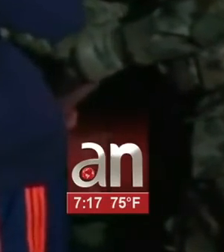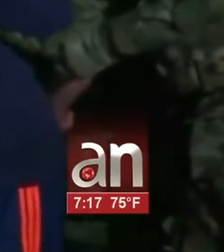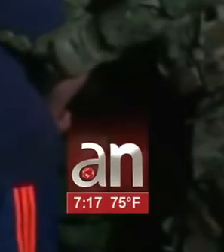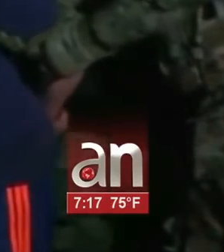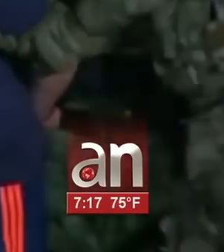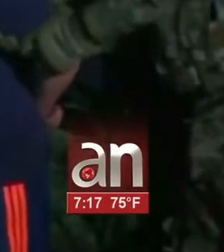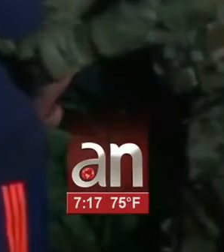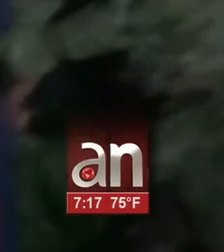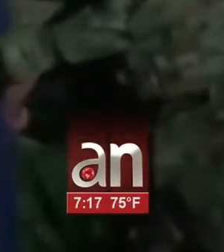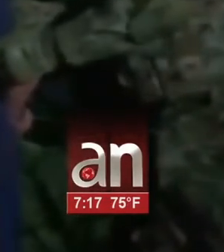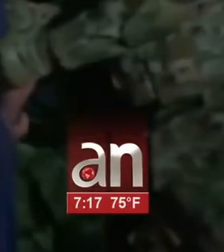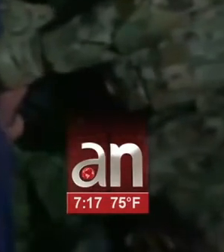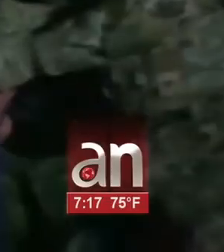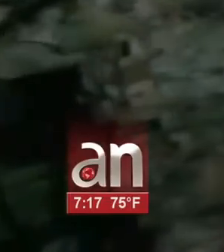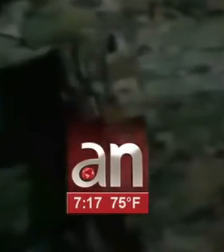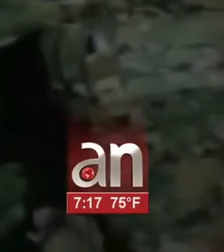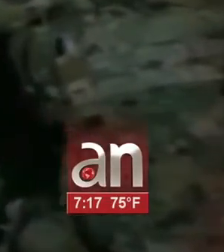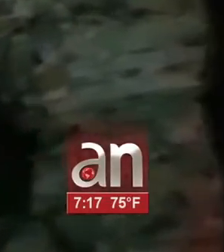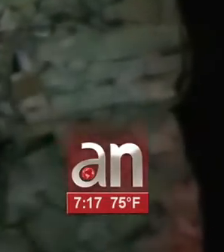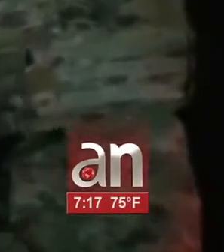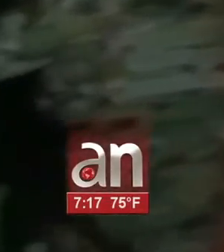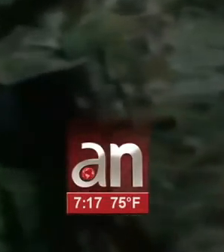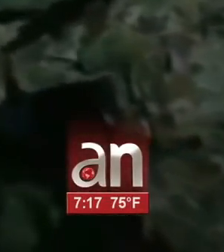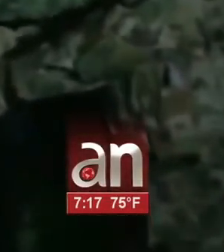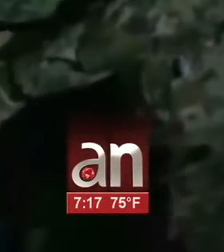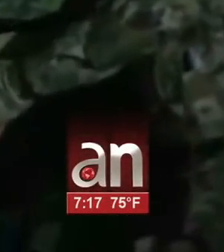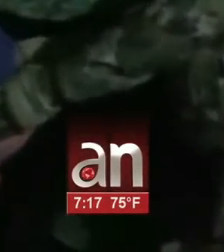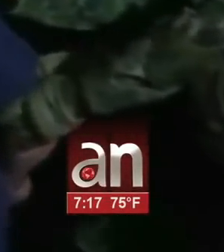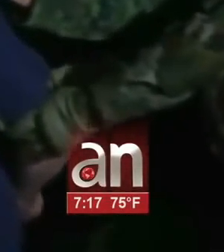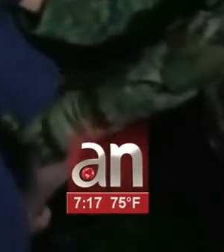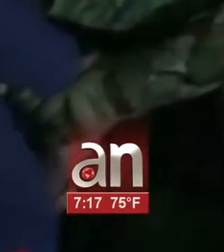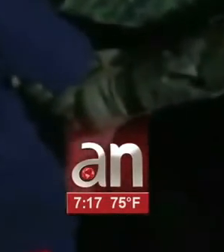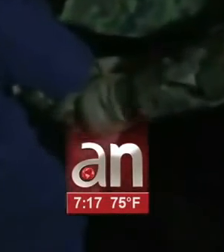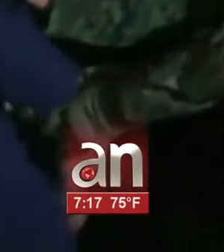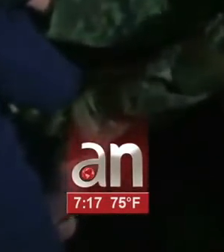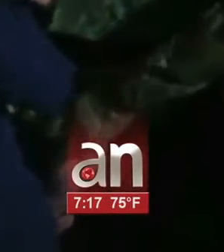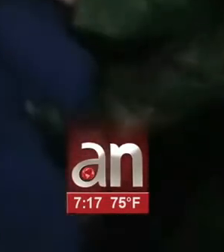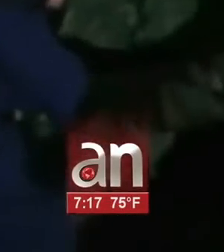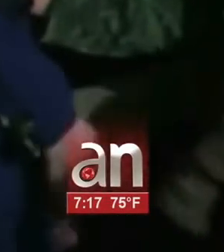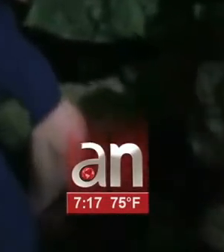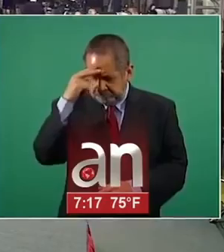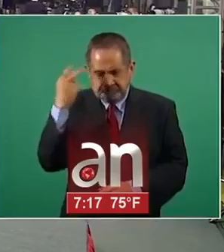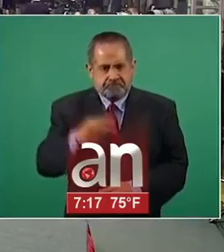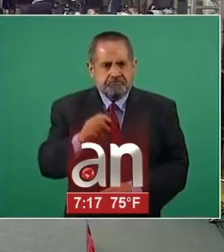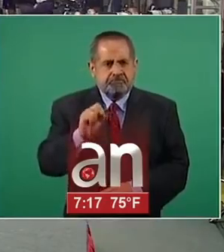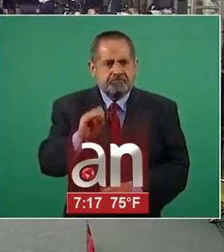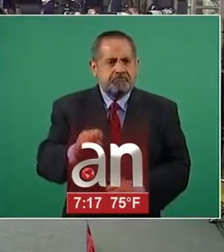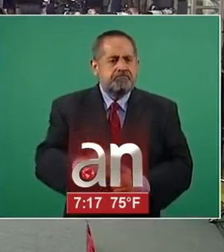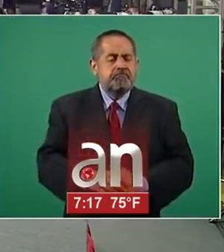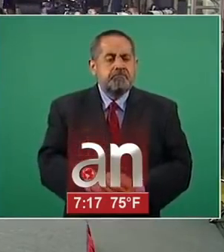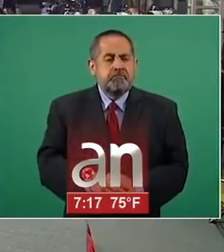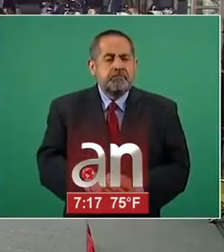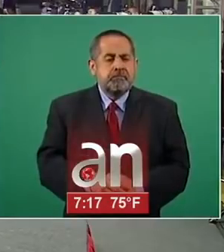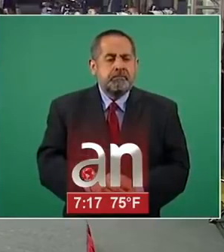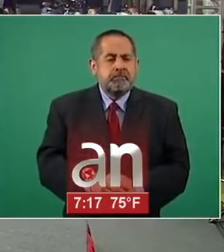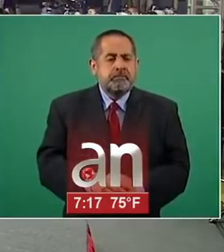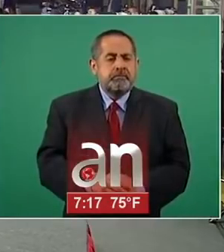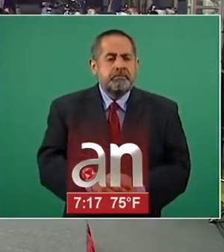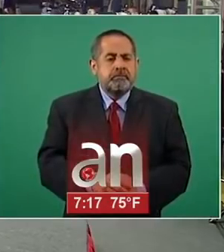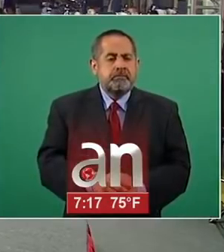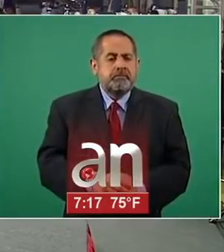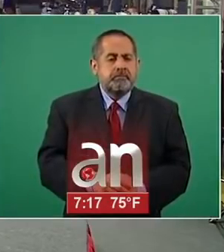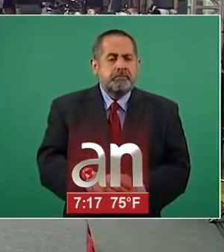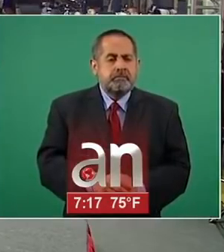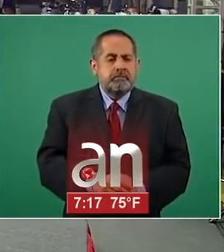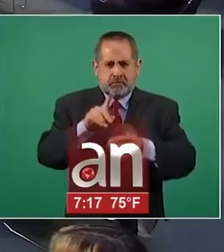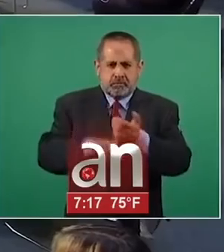además de presuntamente haber colaborado para que su esposo se fugara de prisión en el año 2015. El presidente mexicano Andrés Manuel